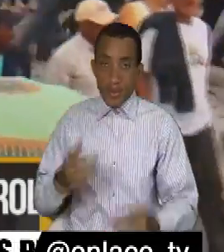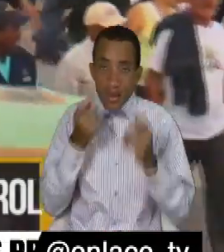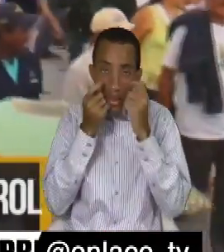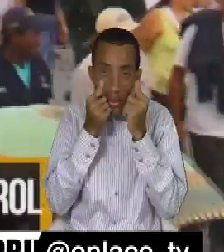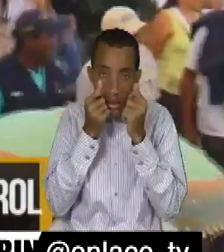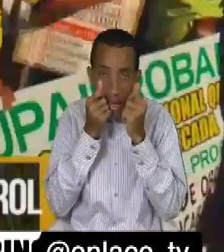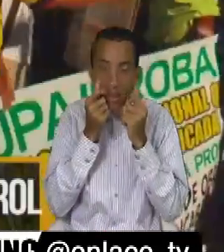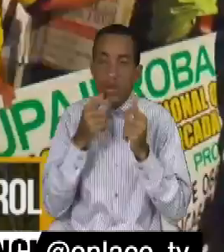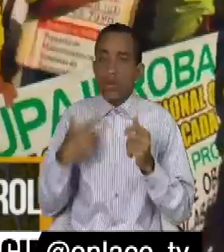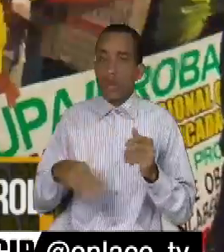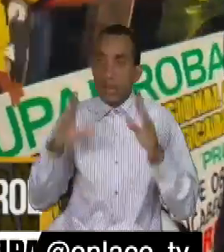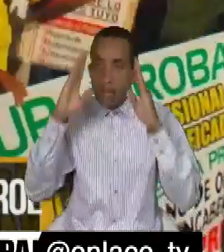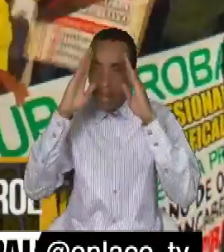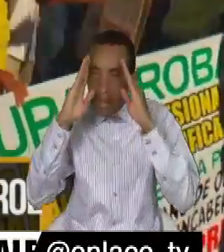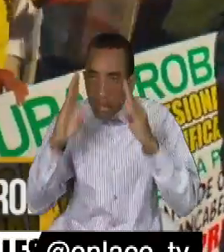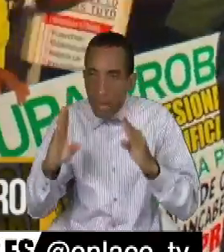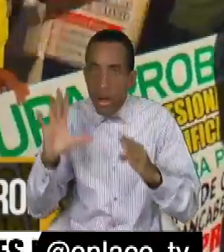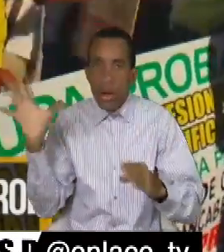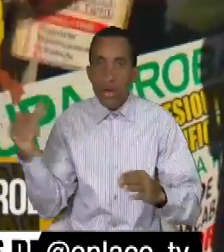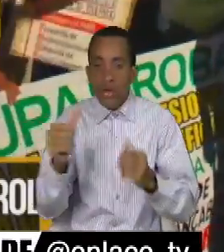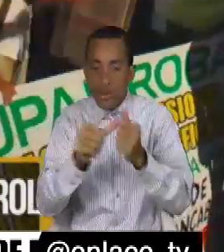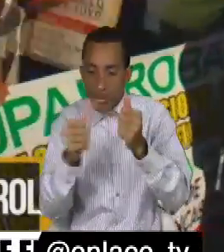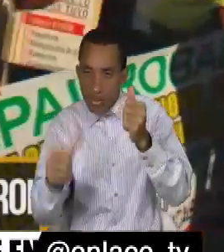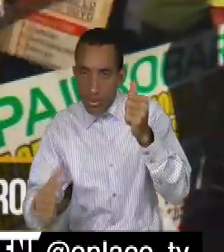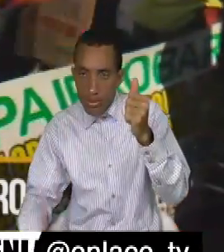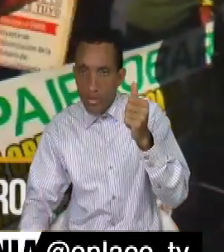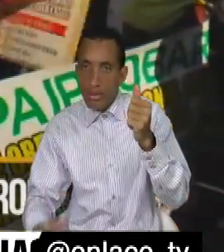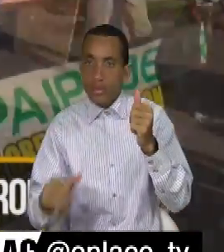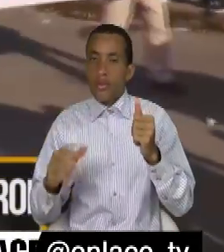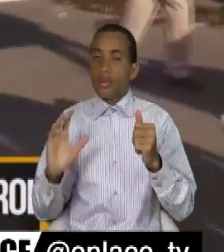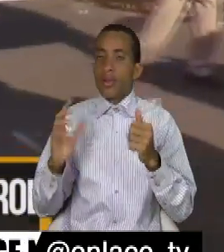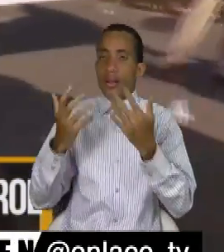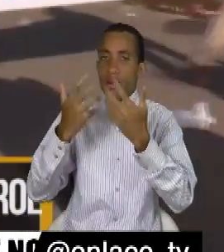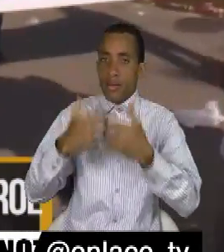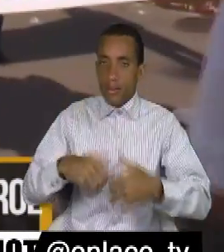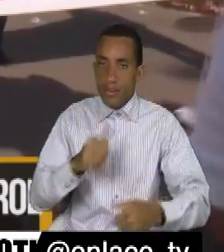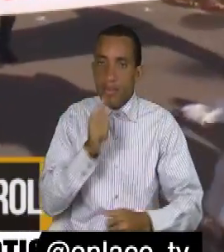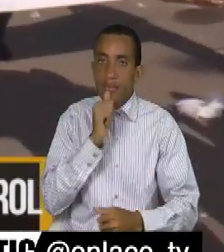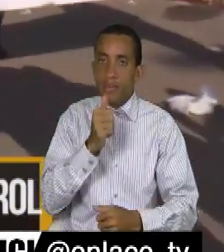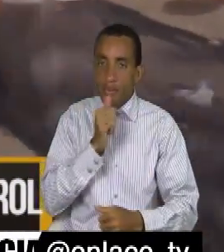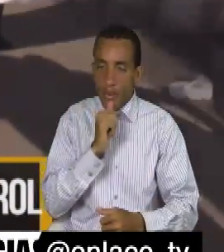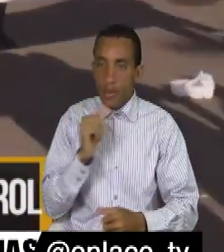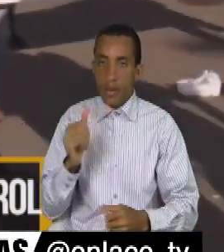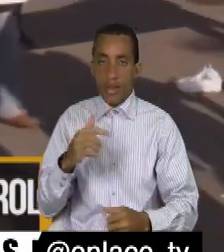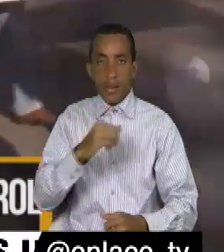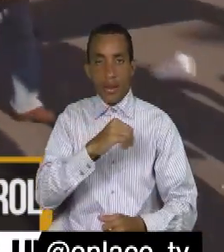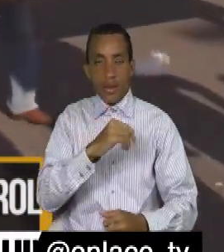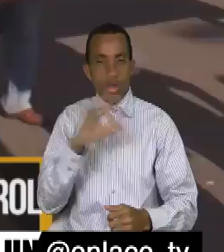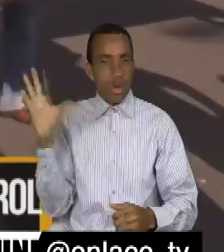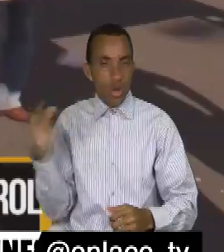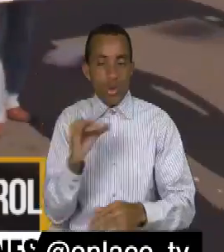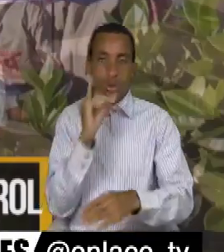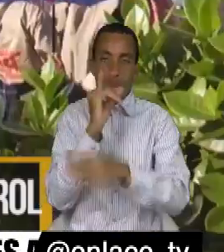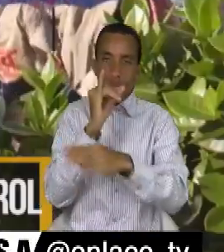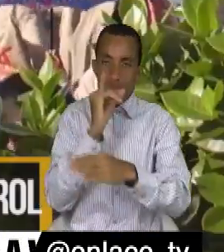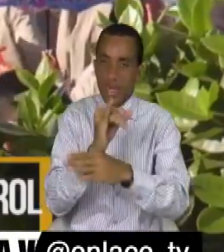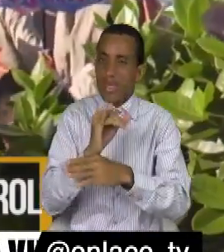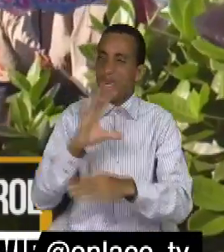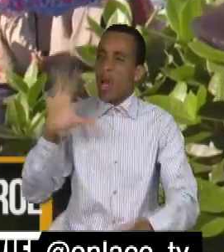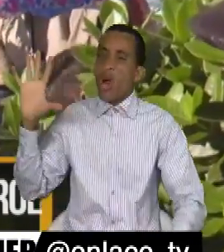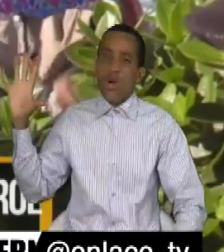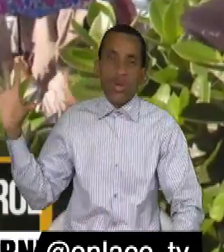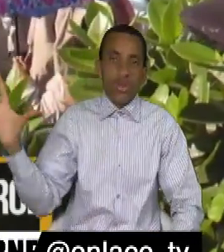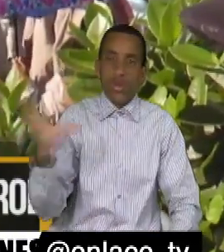sus autoridades, sus dirigentes gremiales, la empresa privada, el sindicalismo, la iglesia, exigiéndole al presidente Santos